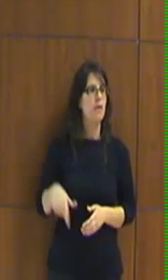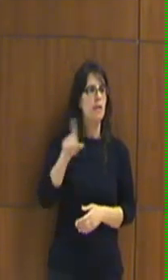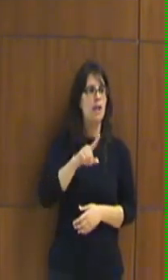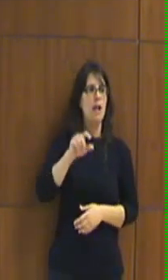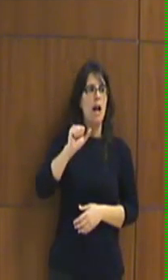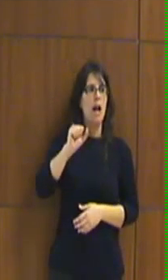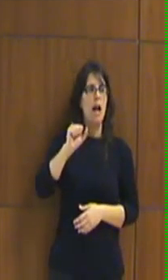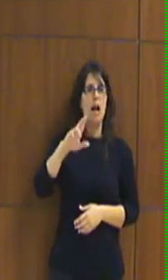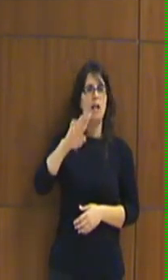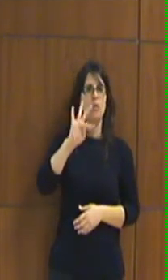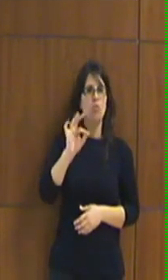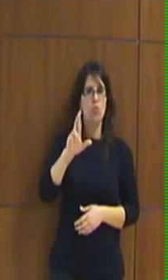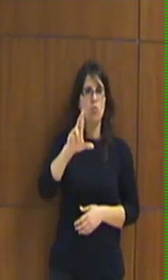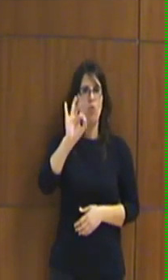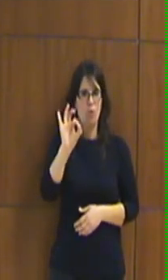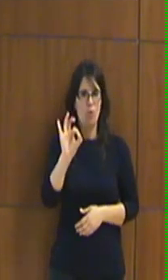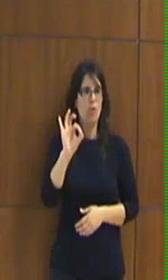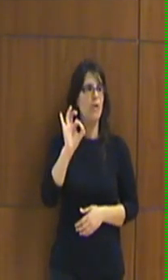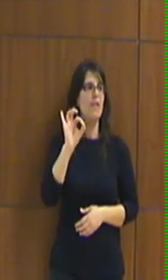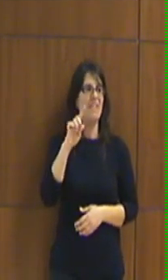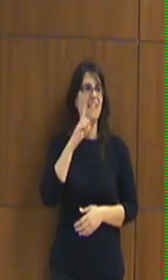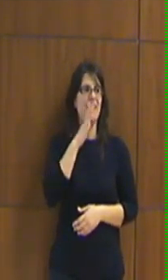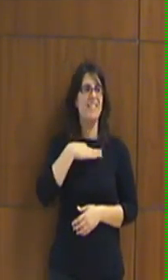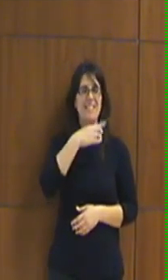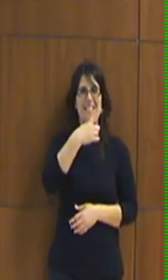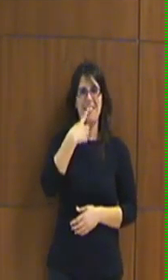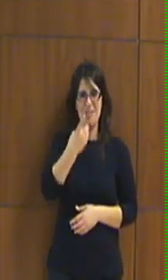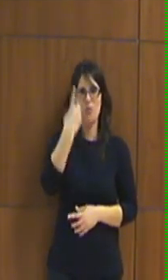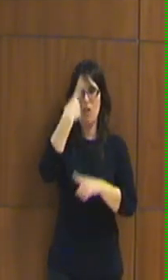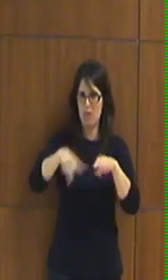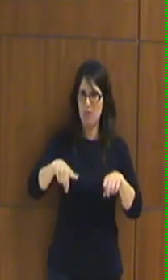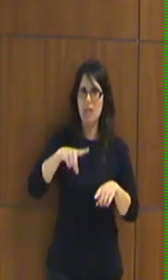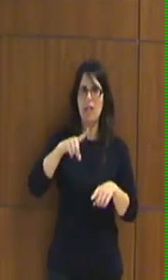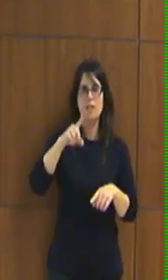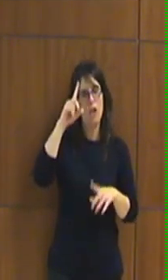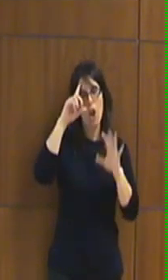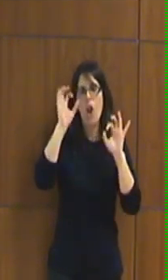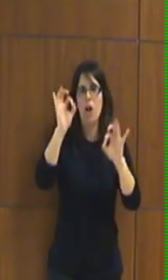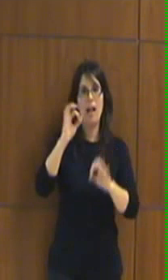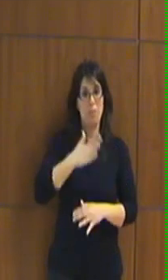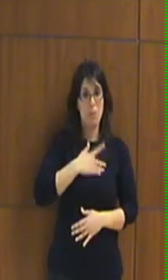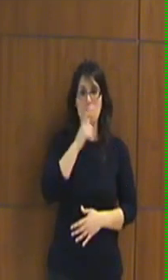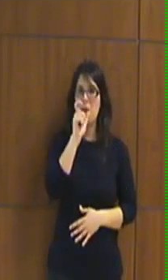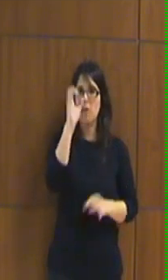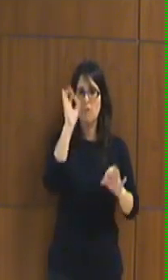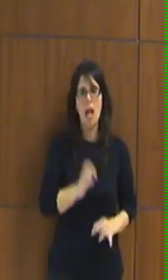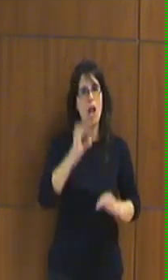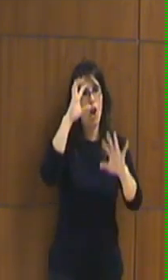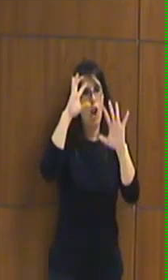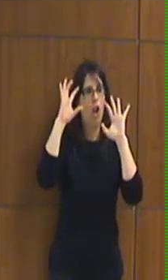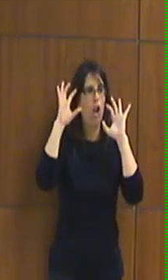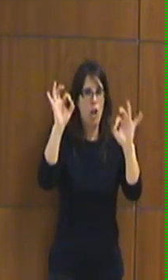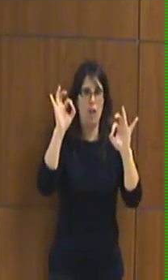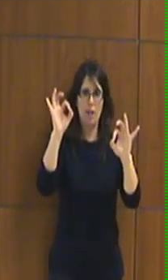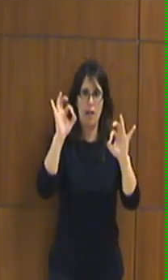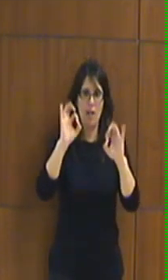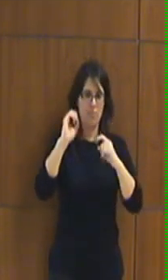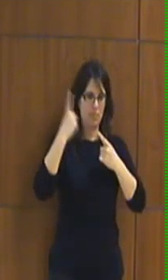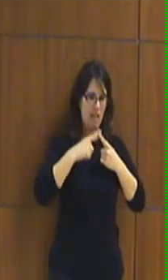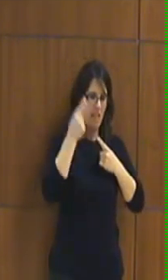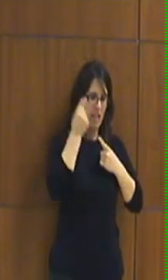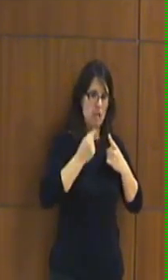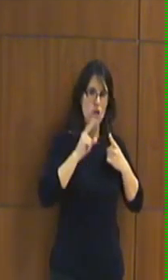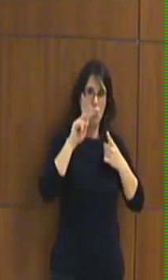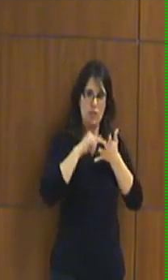yo añadiría solo una cosa, y sentido común. Sentido común a la hora de diseñar nuevas